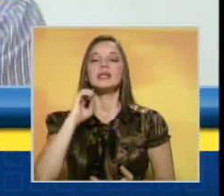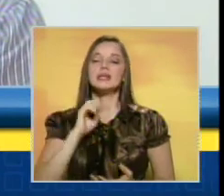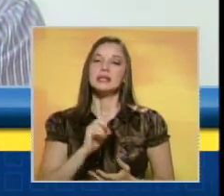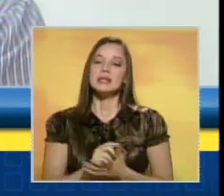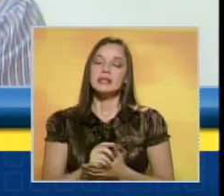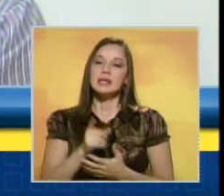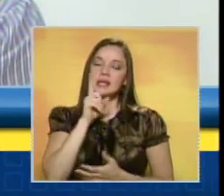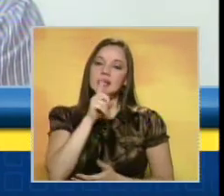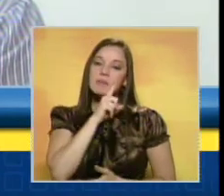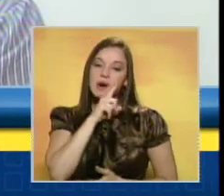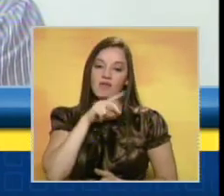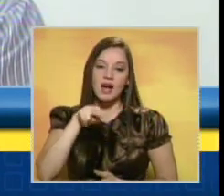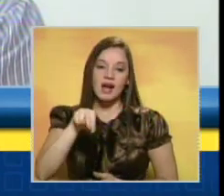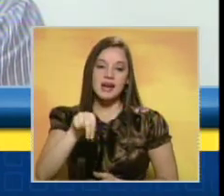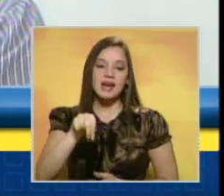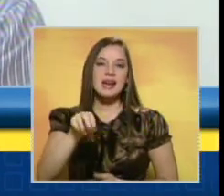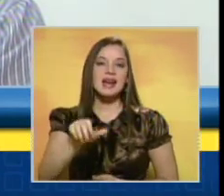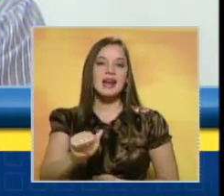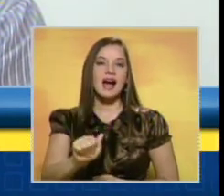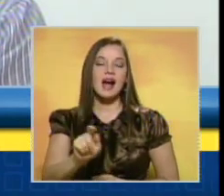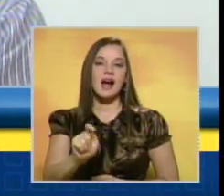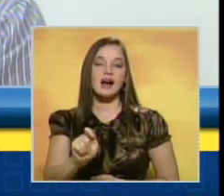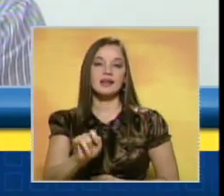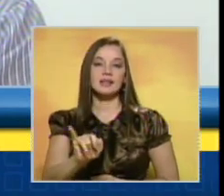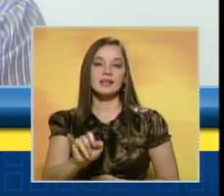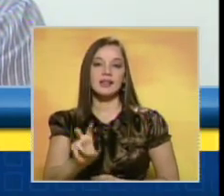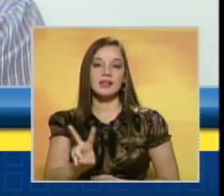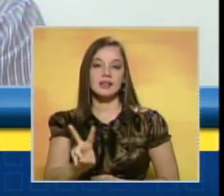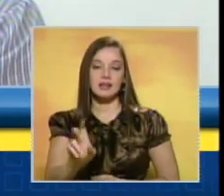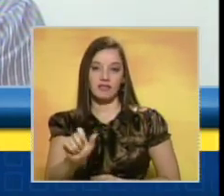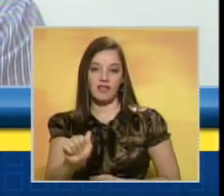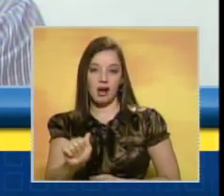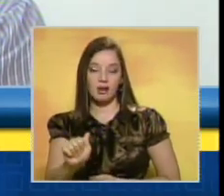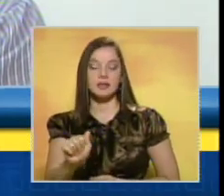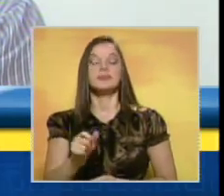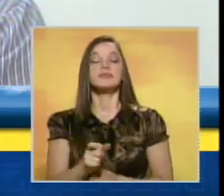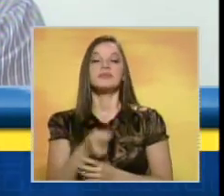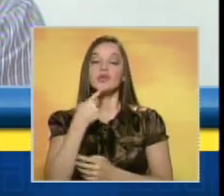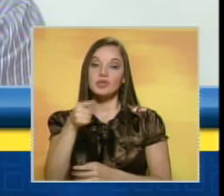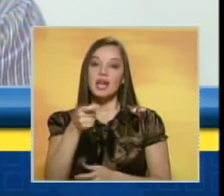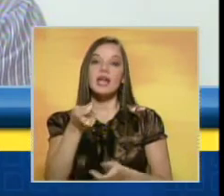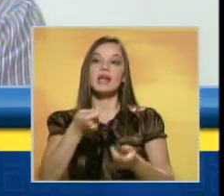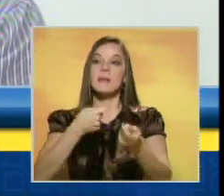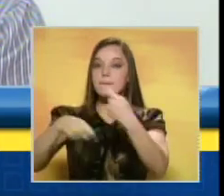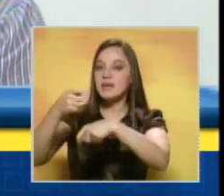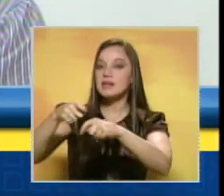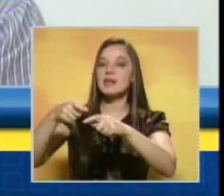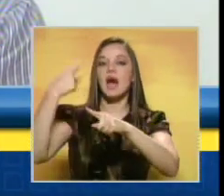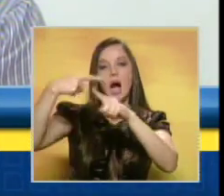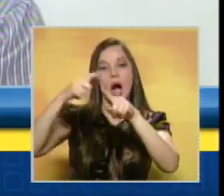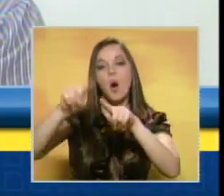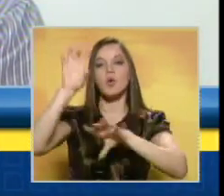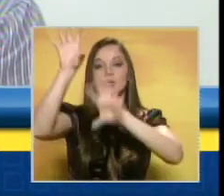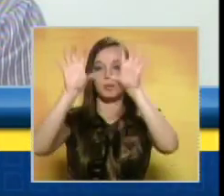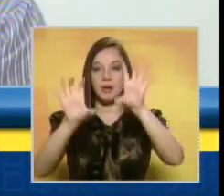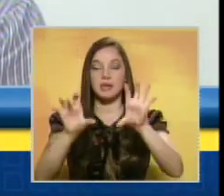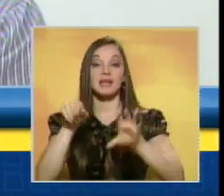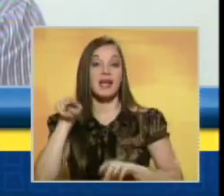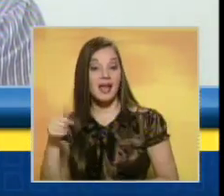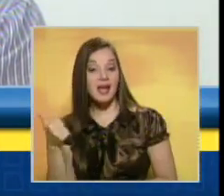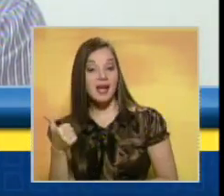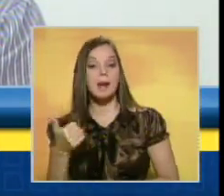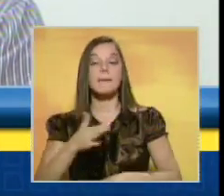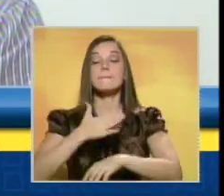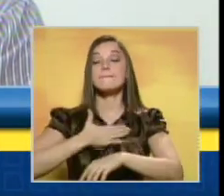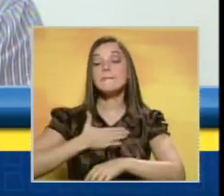Nativa Corporation, se dedicaba a la exportación, exactamente. El mayor de la familia,